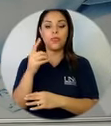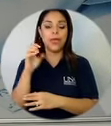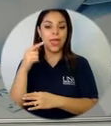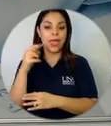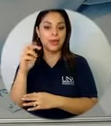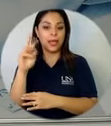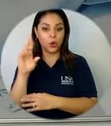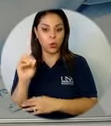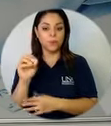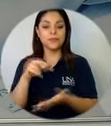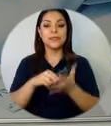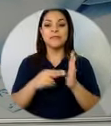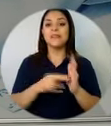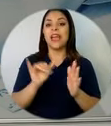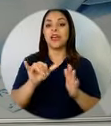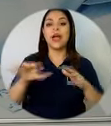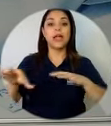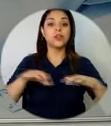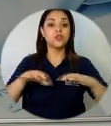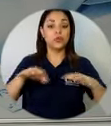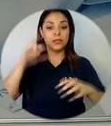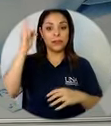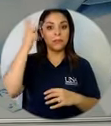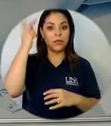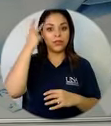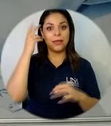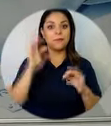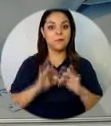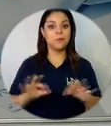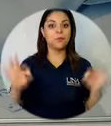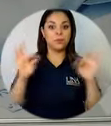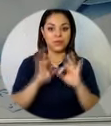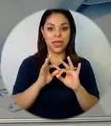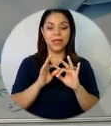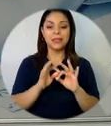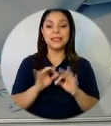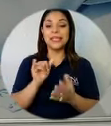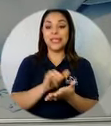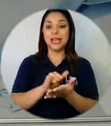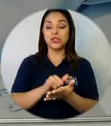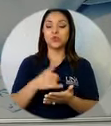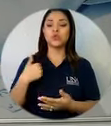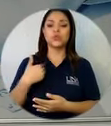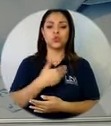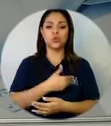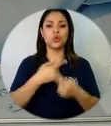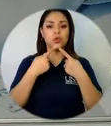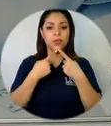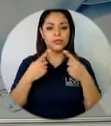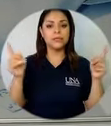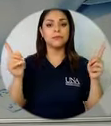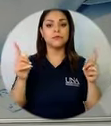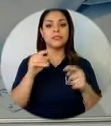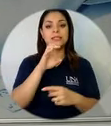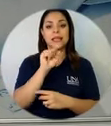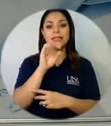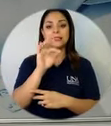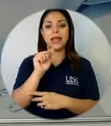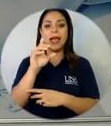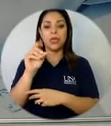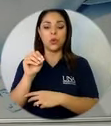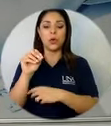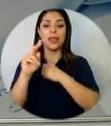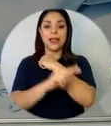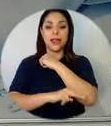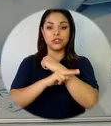bono de género, pero eso implica acciones de política de forma importante. Y tengo que decir que esto lo hemos mencionado en el Estado de la Nación y